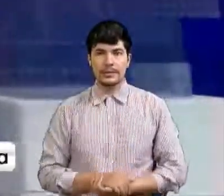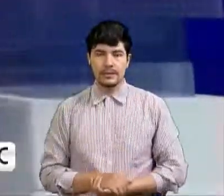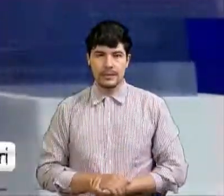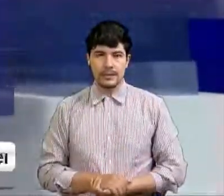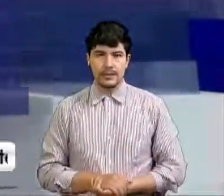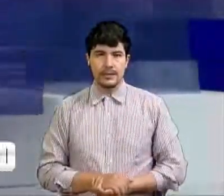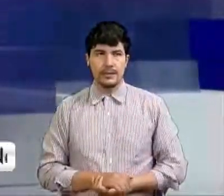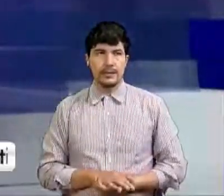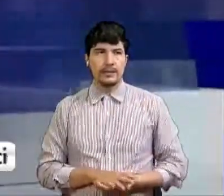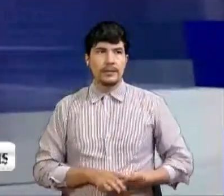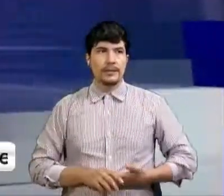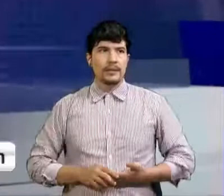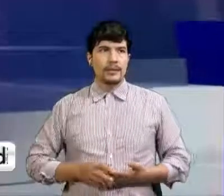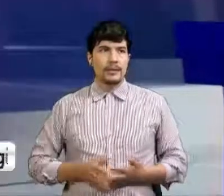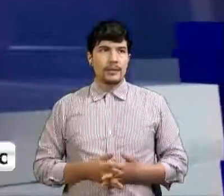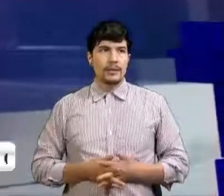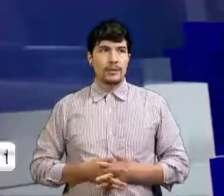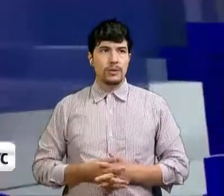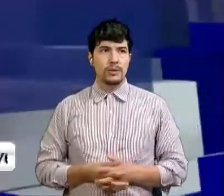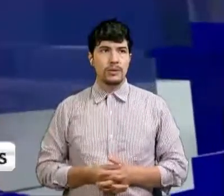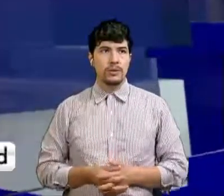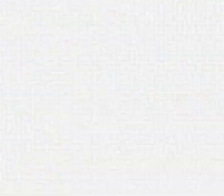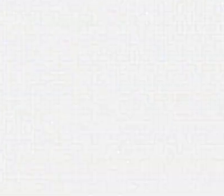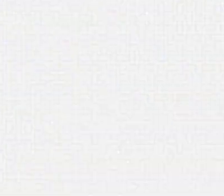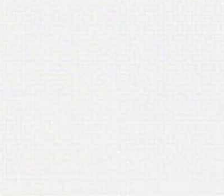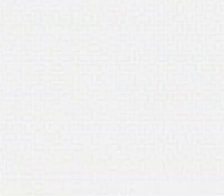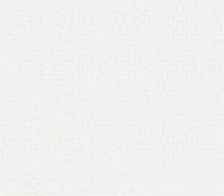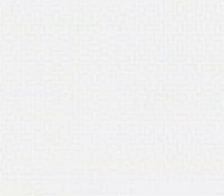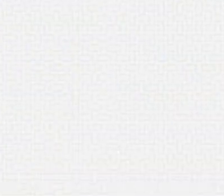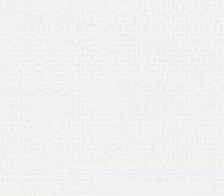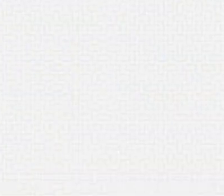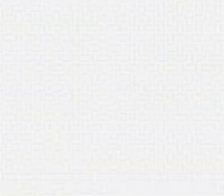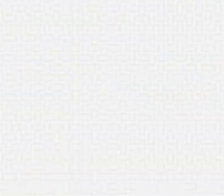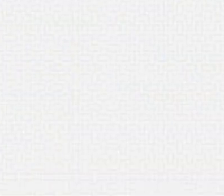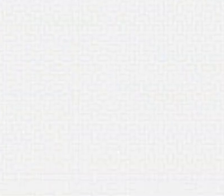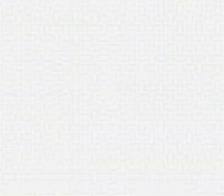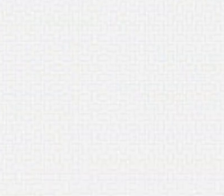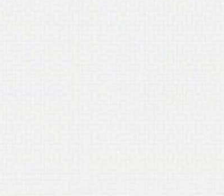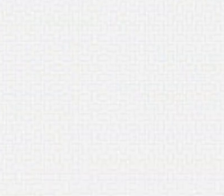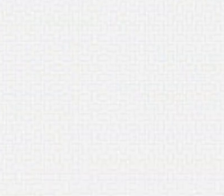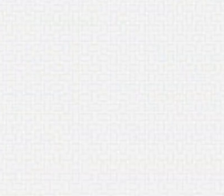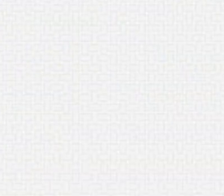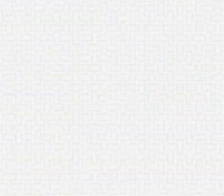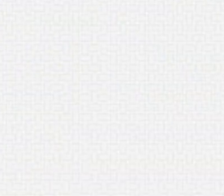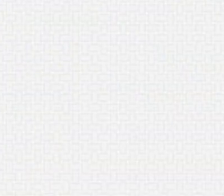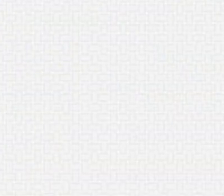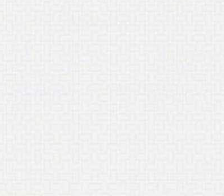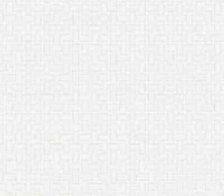Canaltro.com